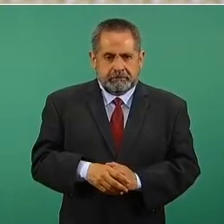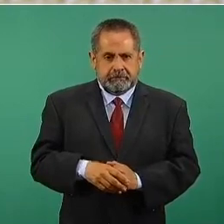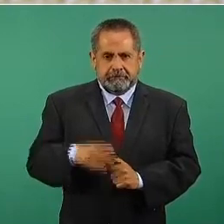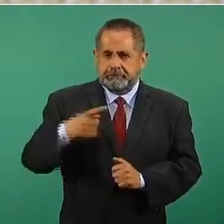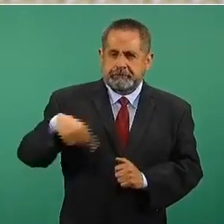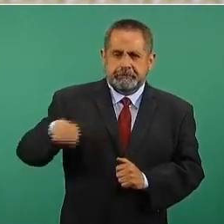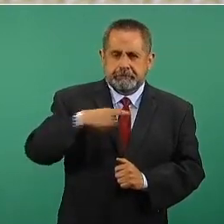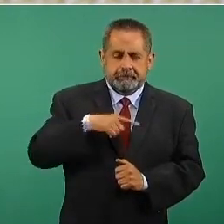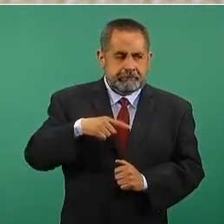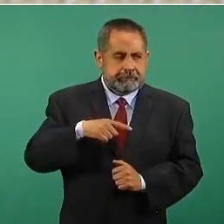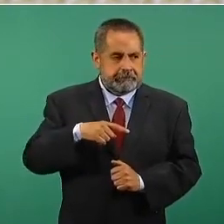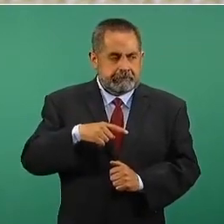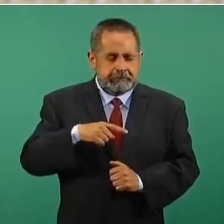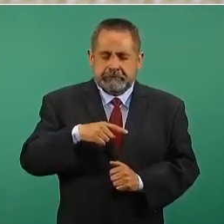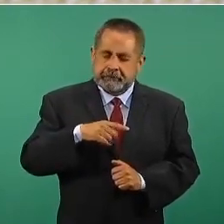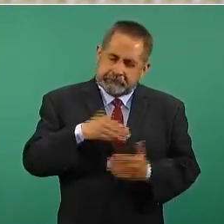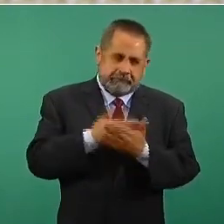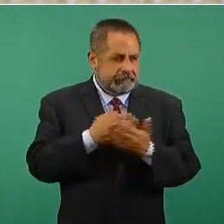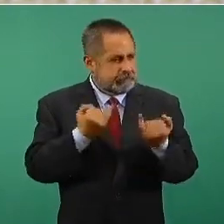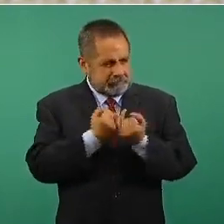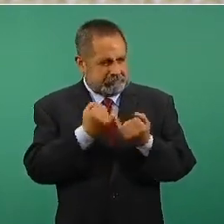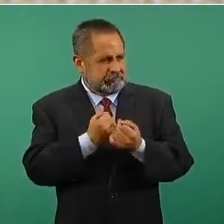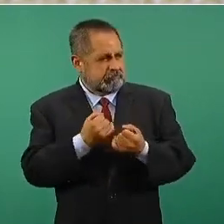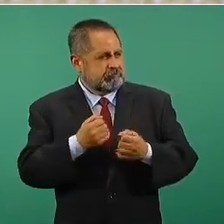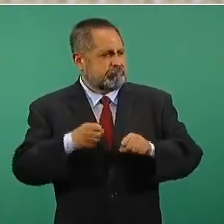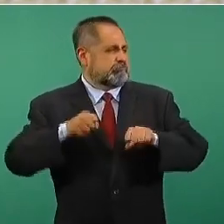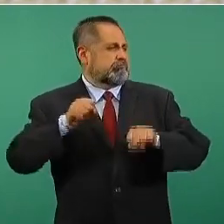actuemos de manera autoritaria.